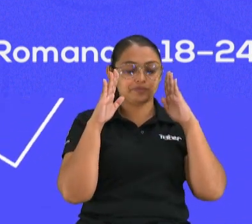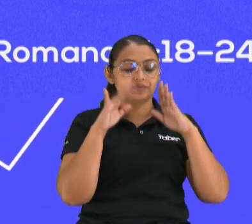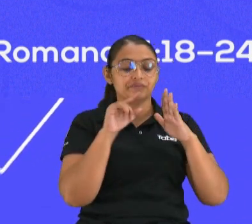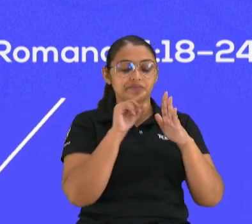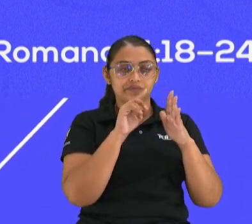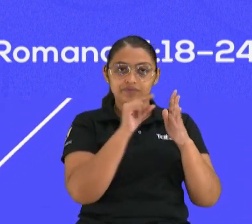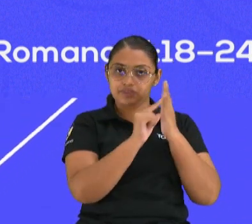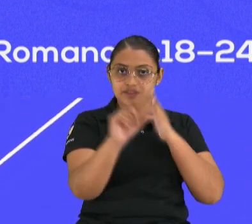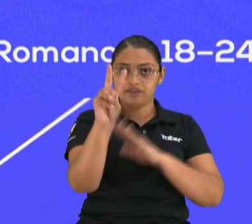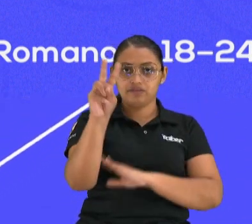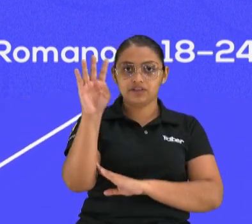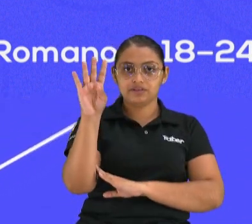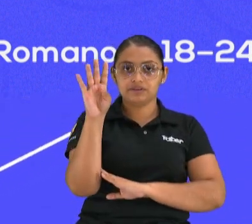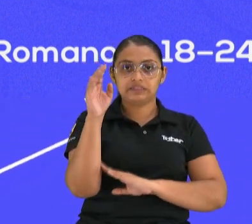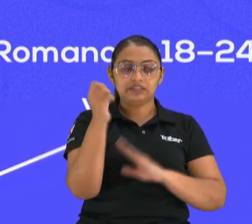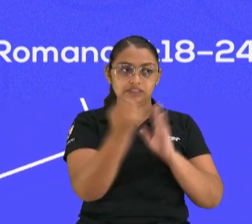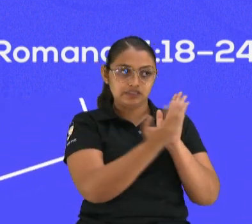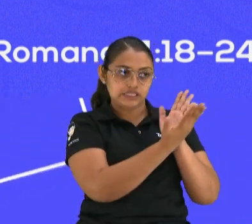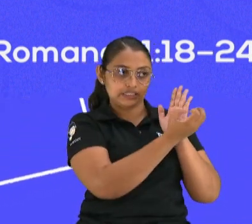Por lo cual